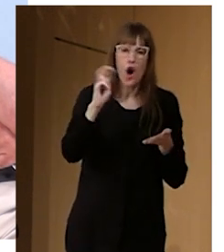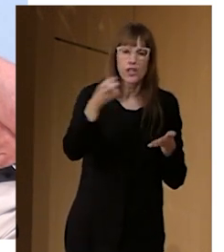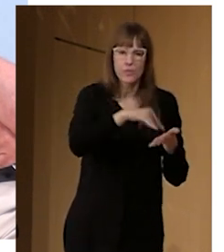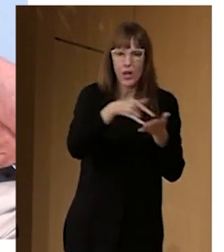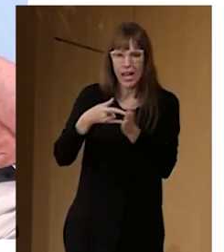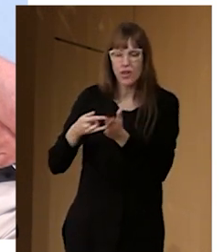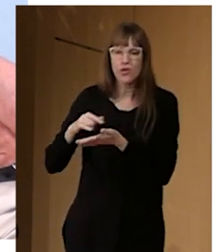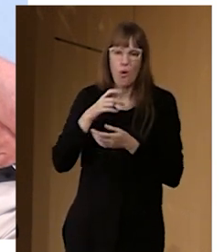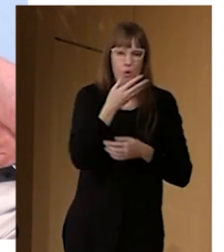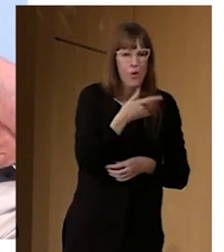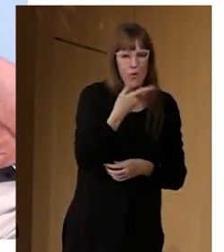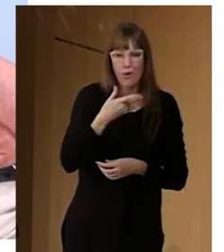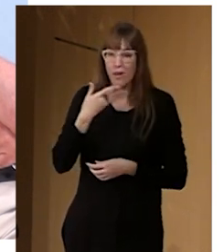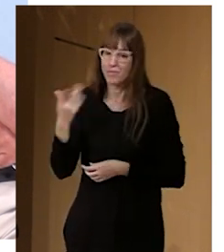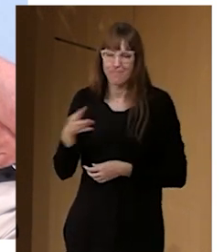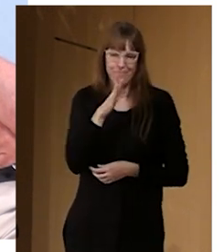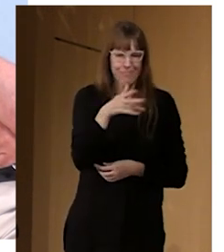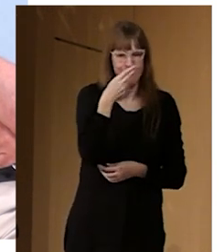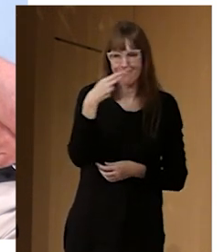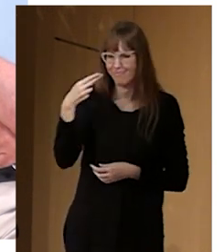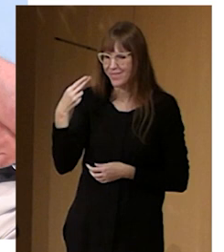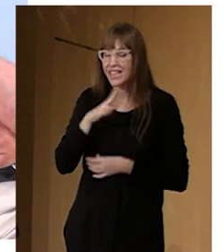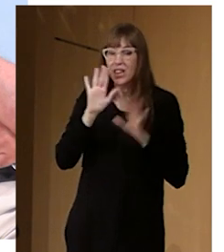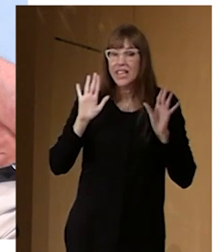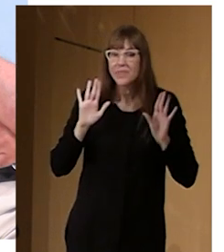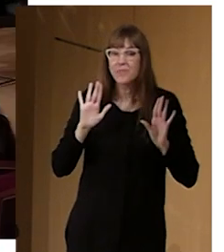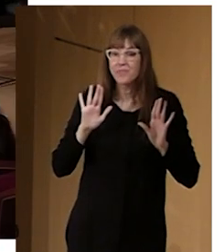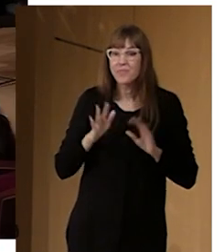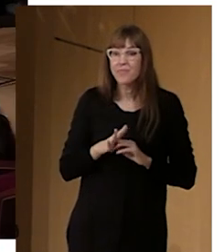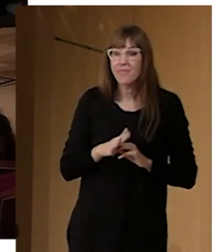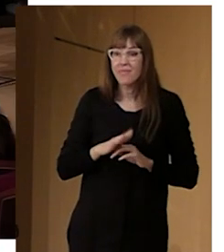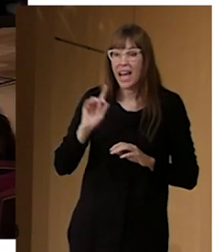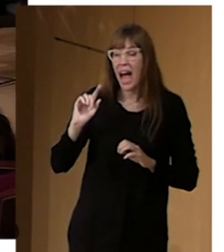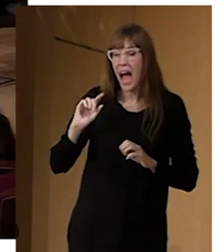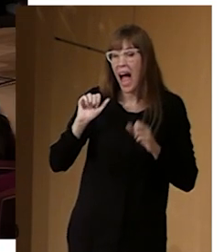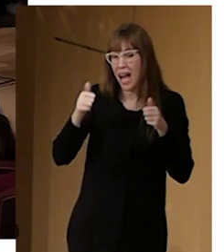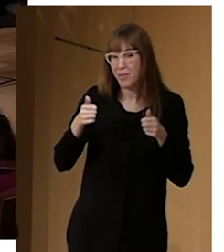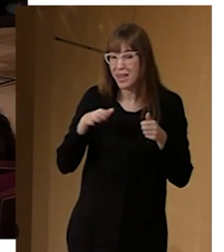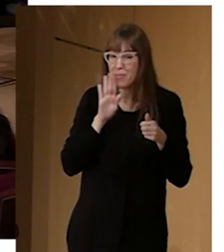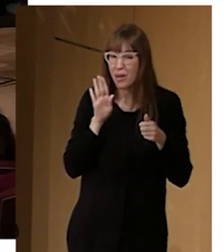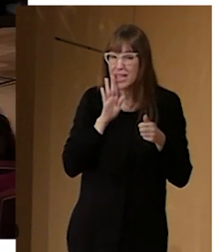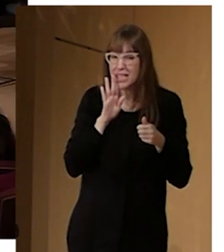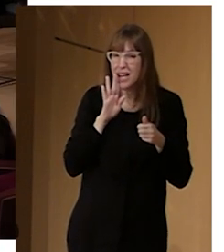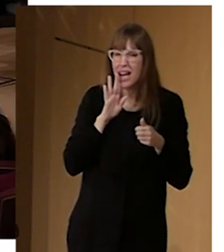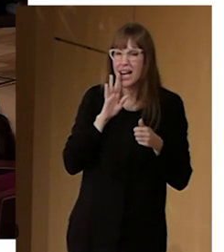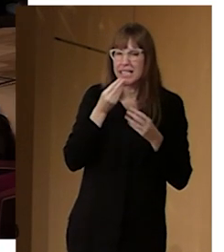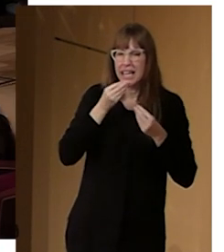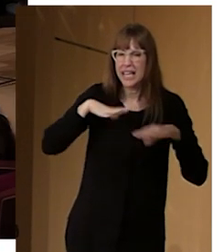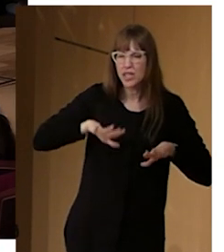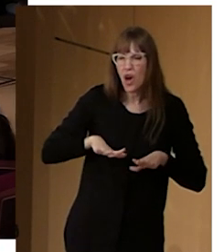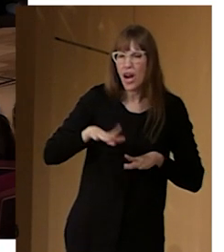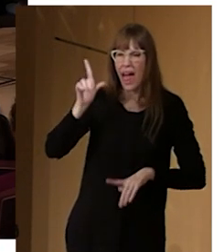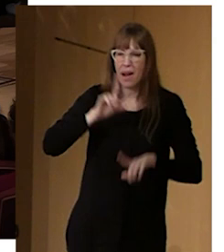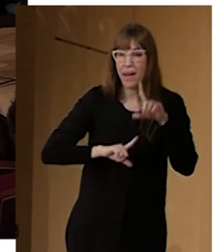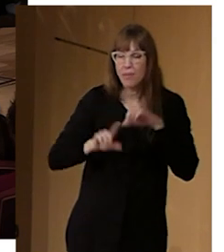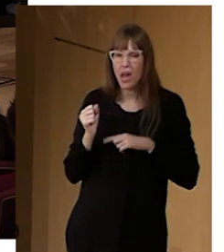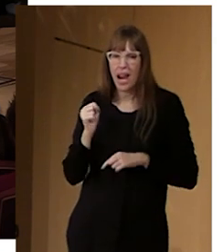interesantes eh Nada sin más escuchándote al principio con el tema del periplo del héroe creo que he entendido un poco también por